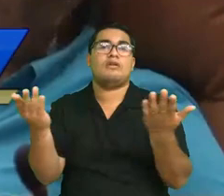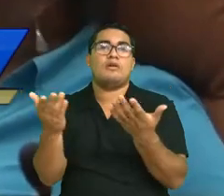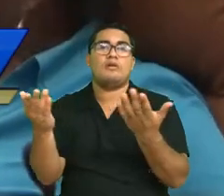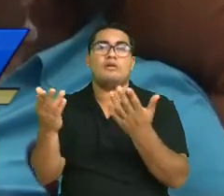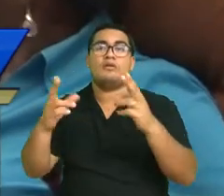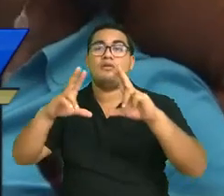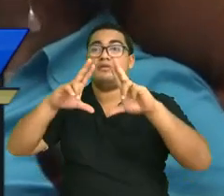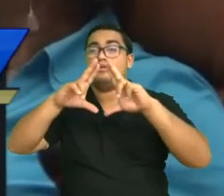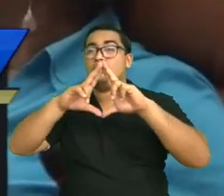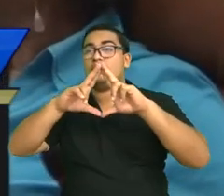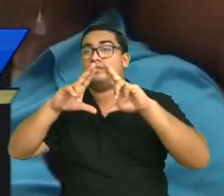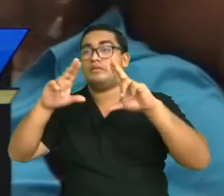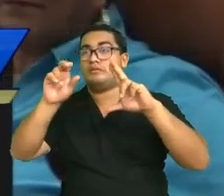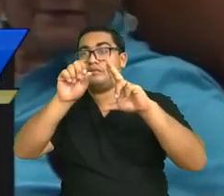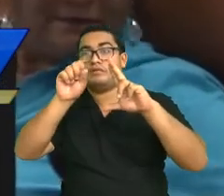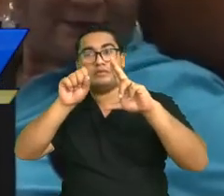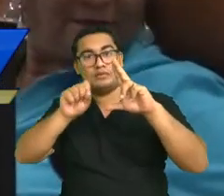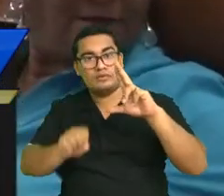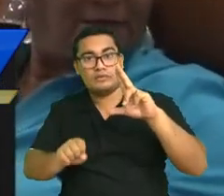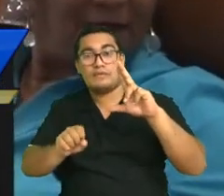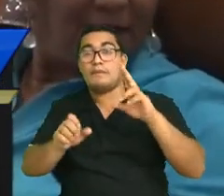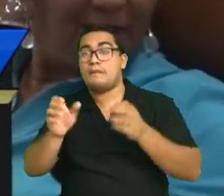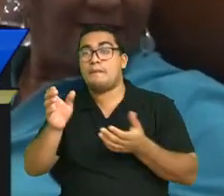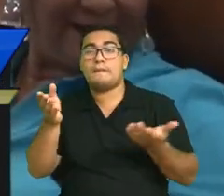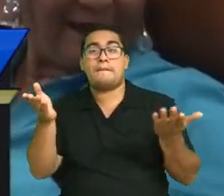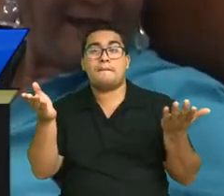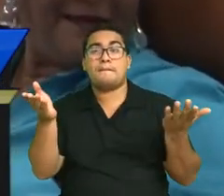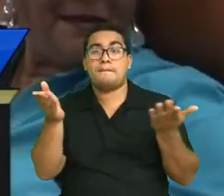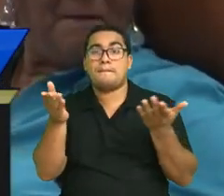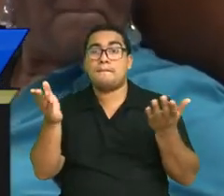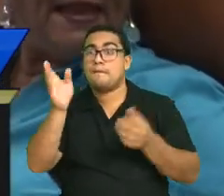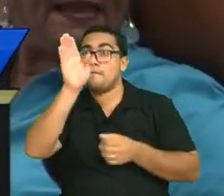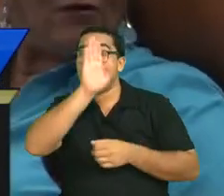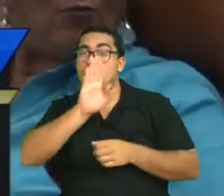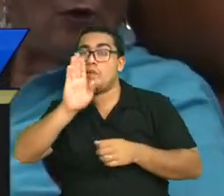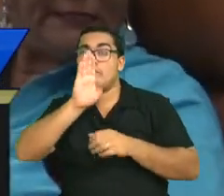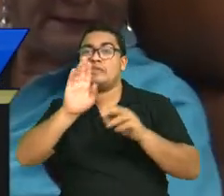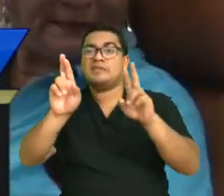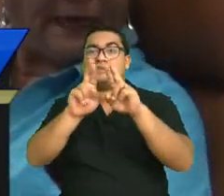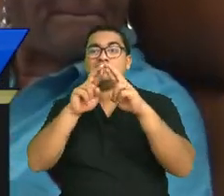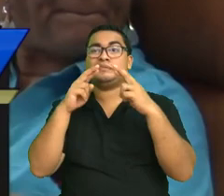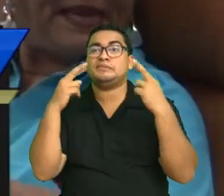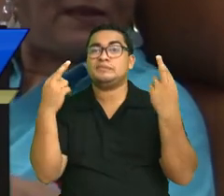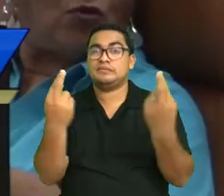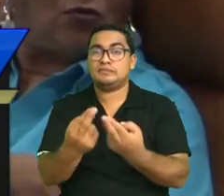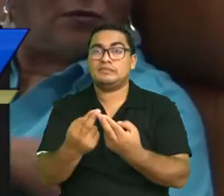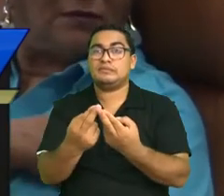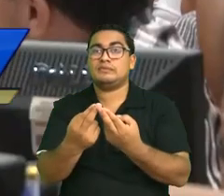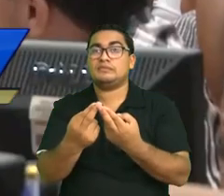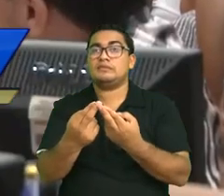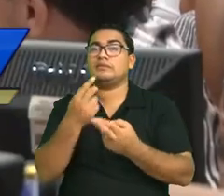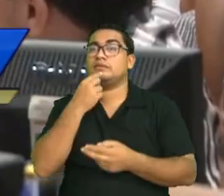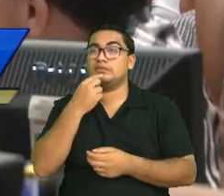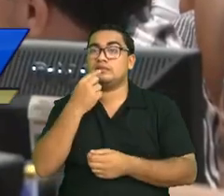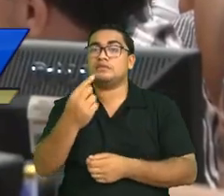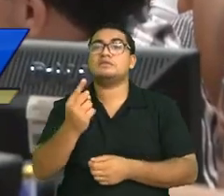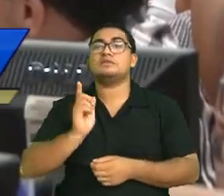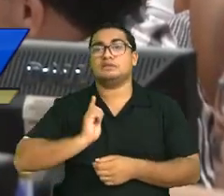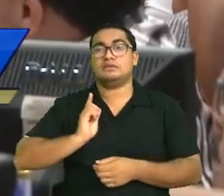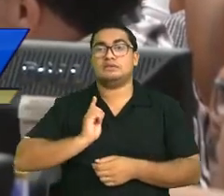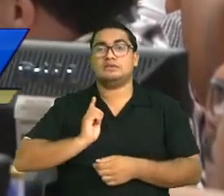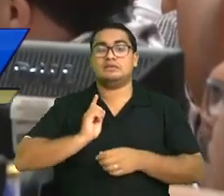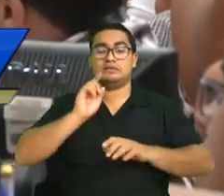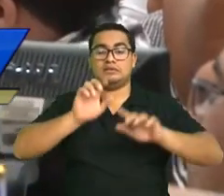en estos días, ¿verdad?, que existe también la Secretaría,